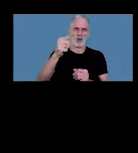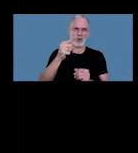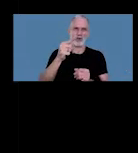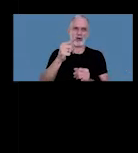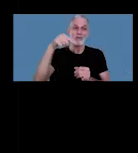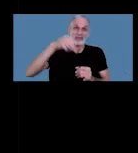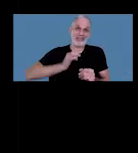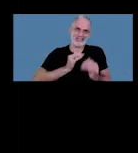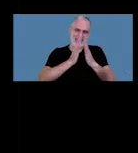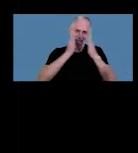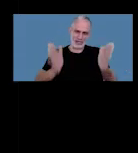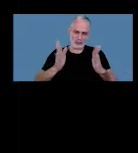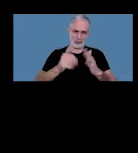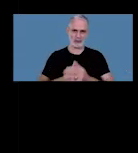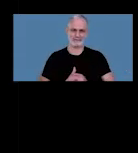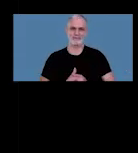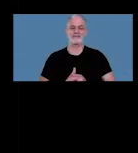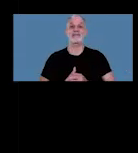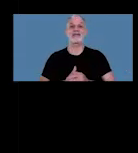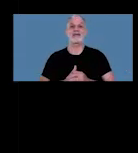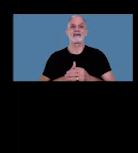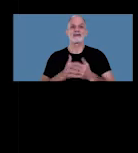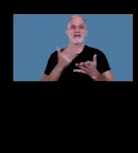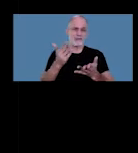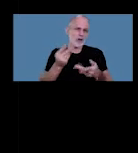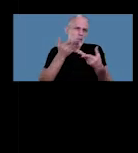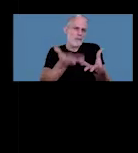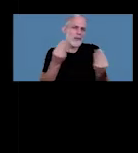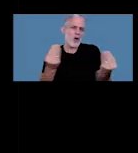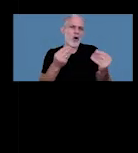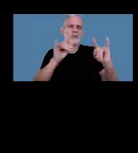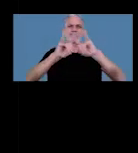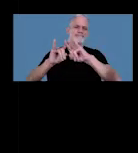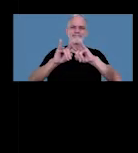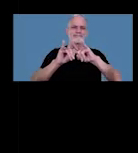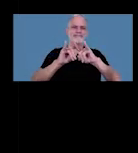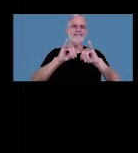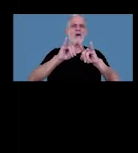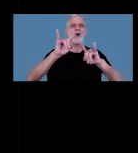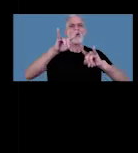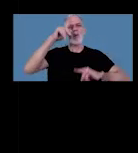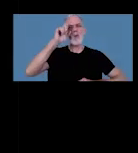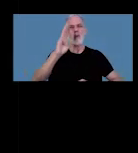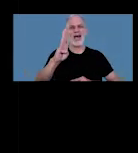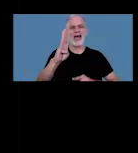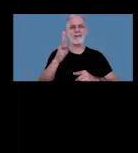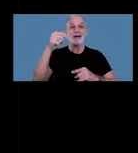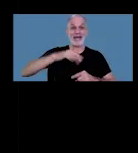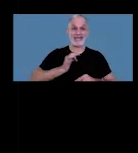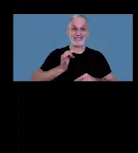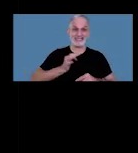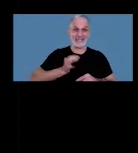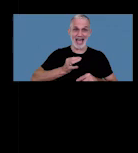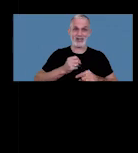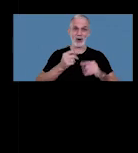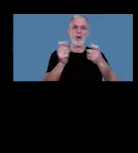año. ¿Cómo lo voy a presentar? Lo voy a presentar a través del servicio web. Este año tenemos un